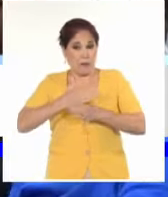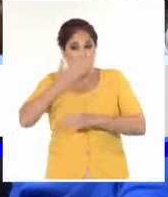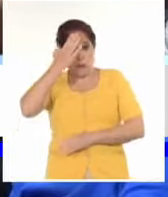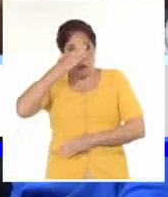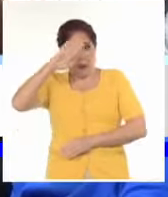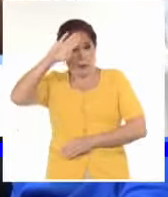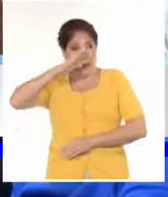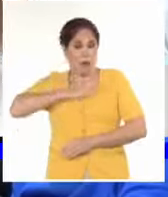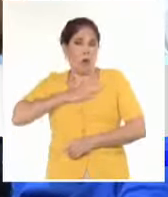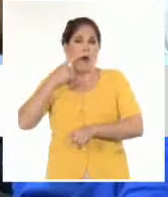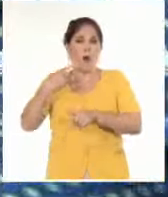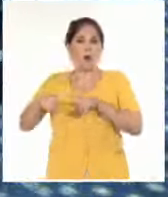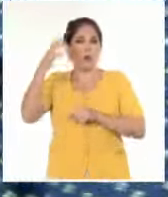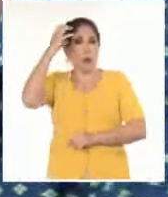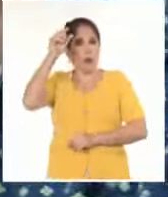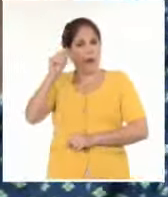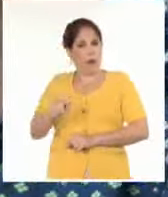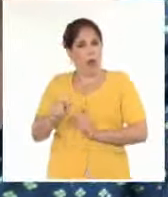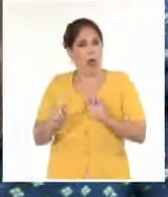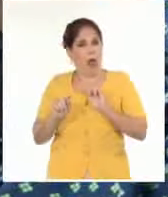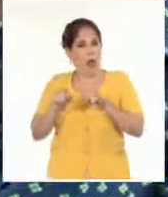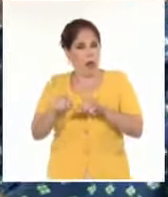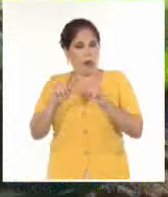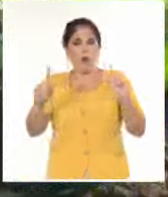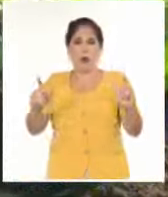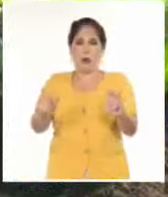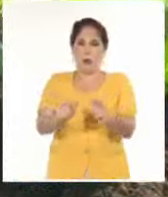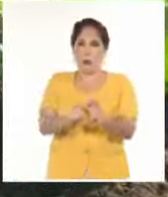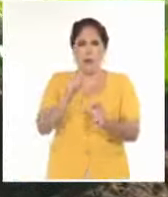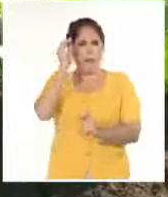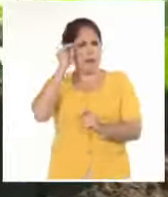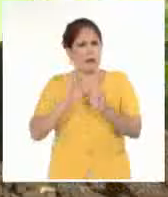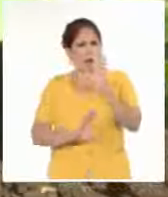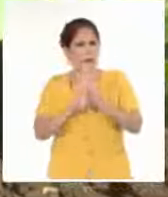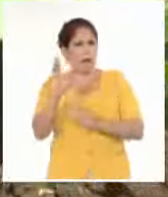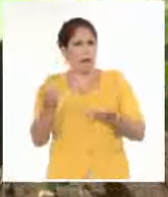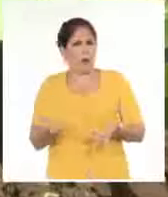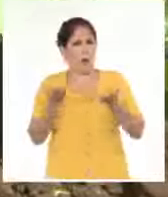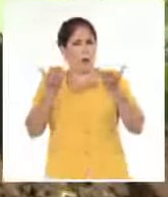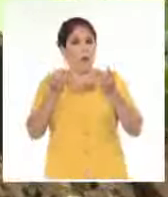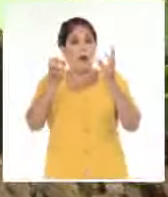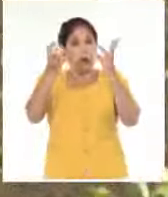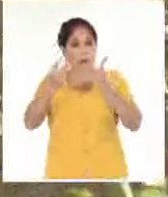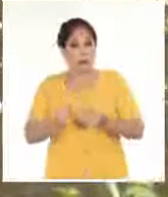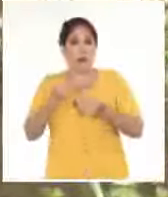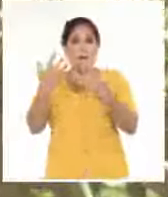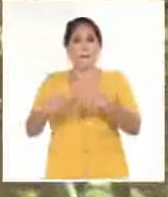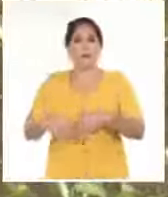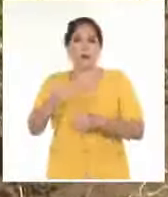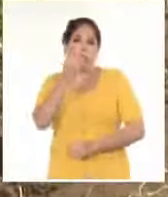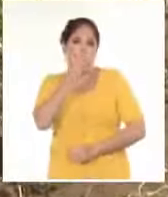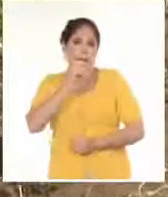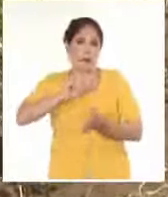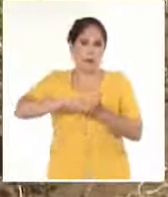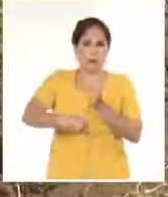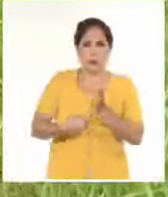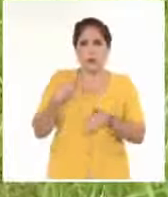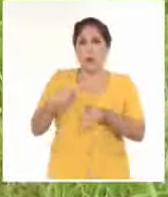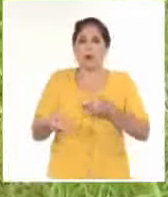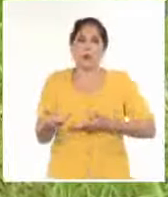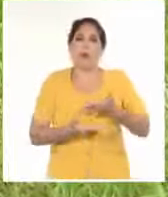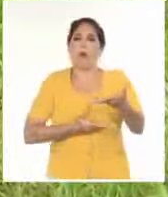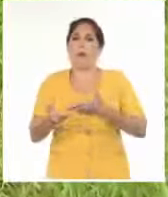Urrutia, y el gobernador en funciones, Manuel Falcón Hernández. El análisis de los resultados de la producción, contratación y